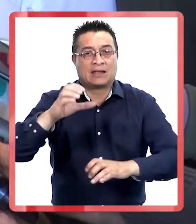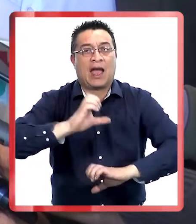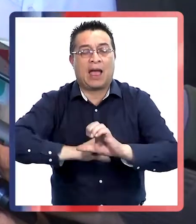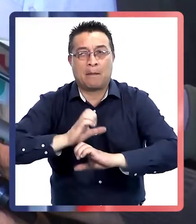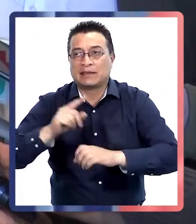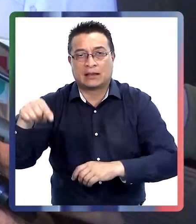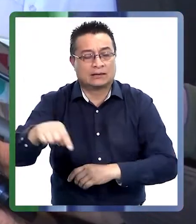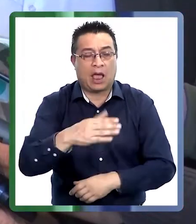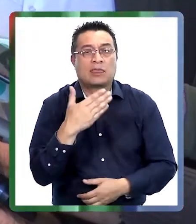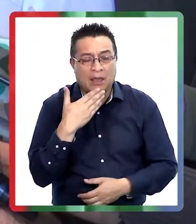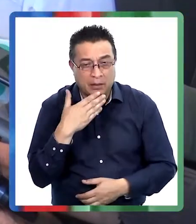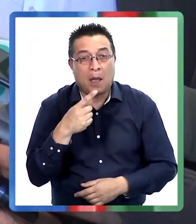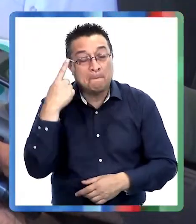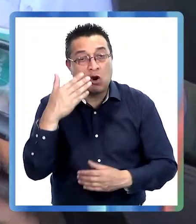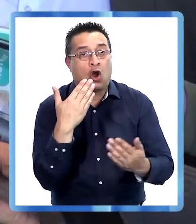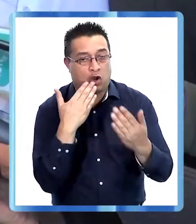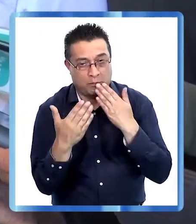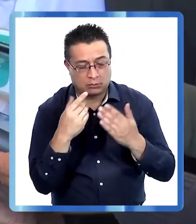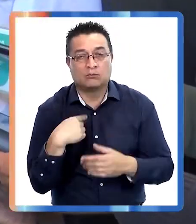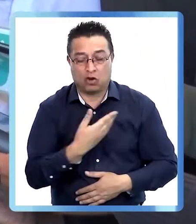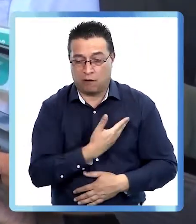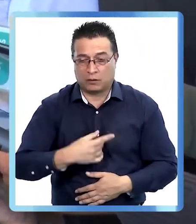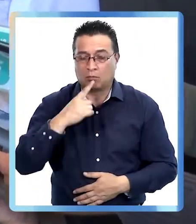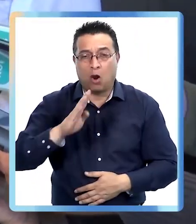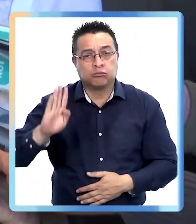empresarial en la región. Pero eso se hace dialogando. El gobierno ha